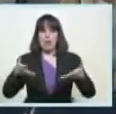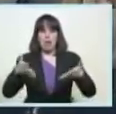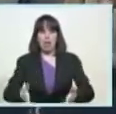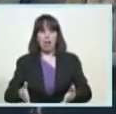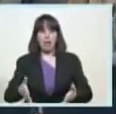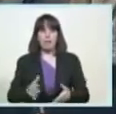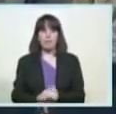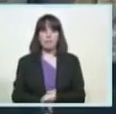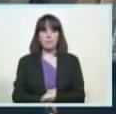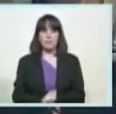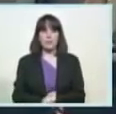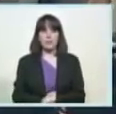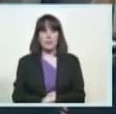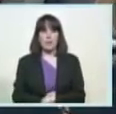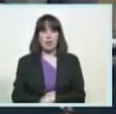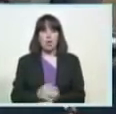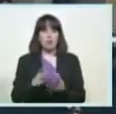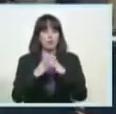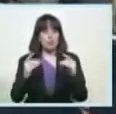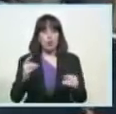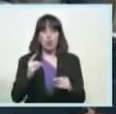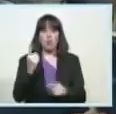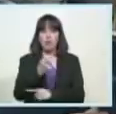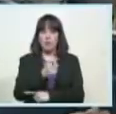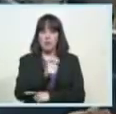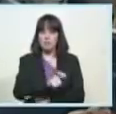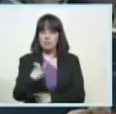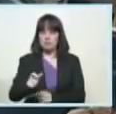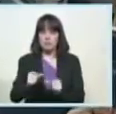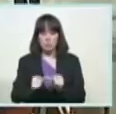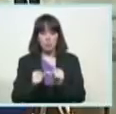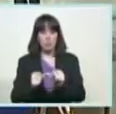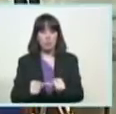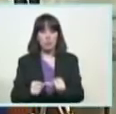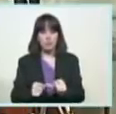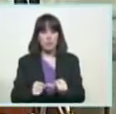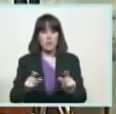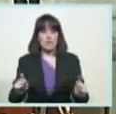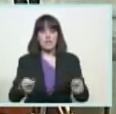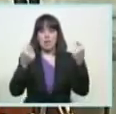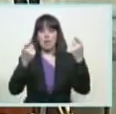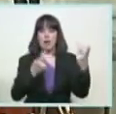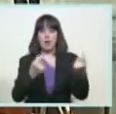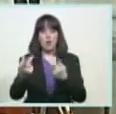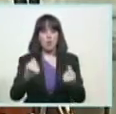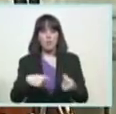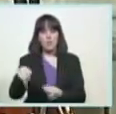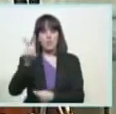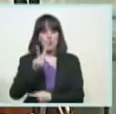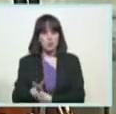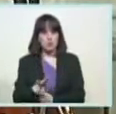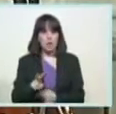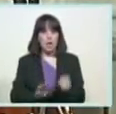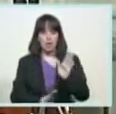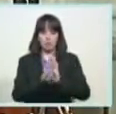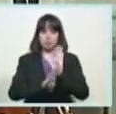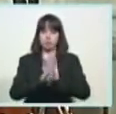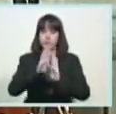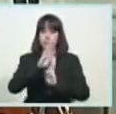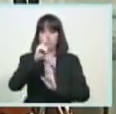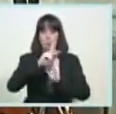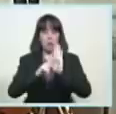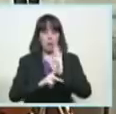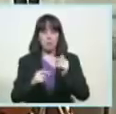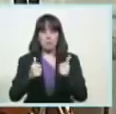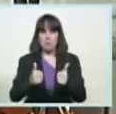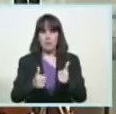aquí nadie se va a rendir aquí lo que vamos es pa lante con el programa de recuperación económica con el programa de crecimiento con